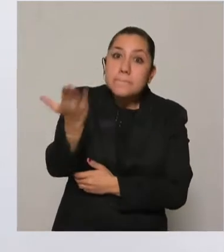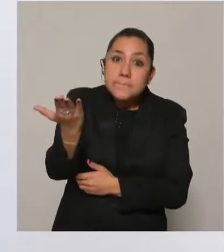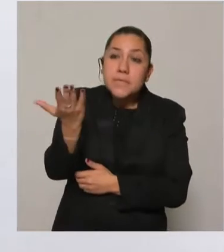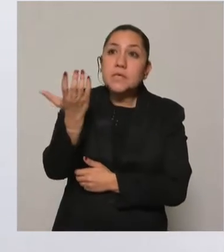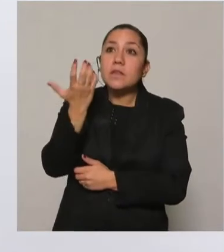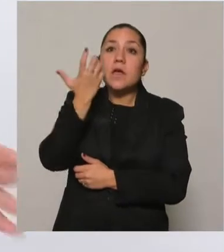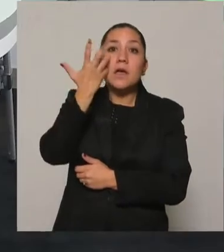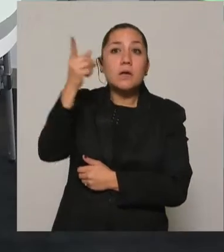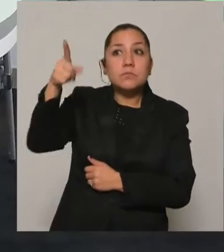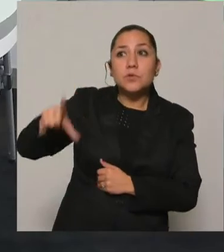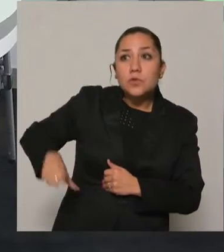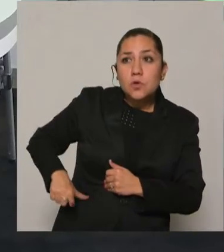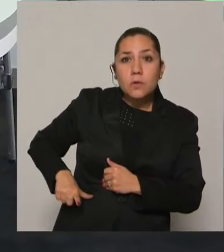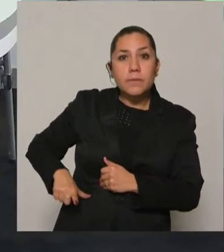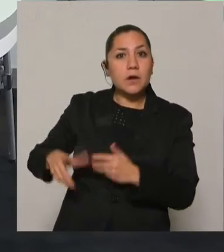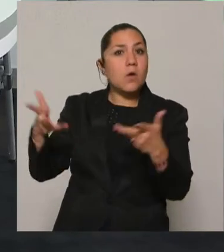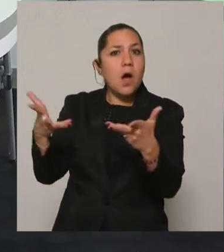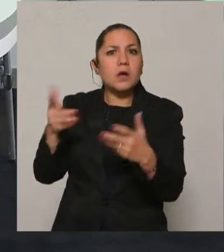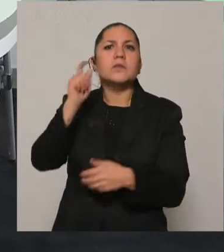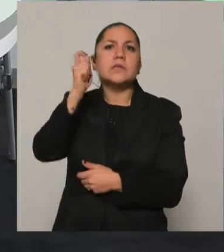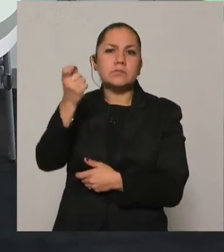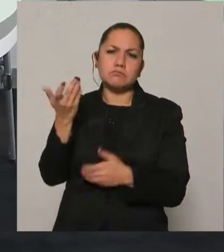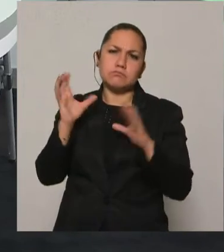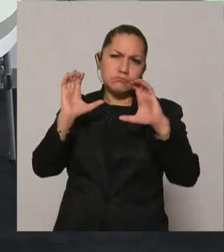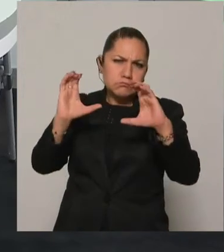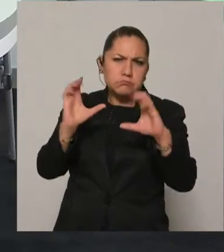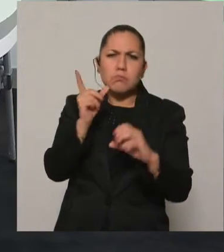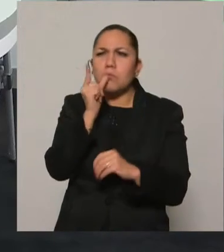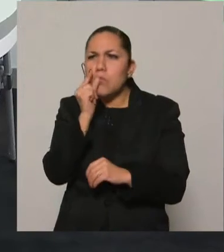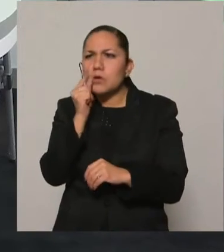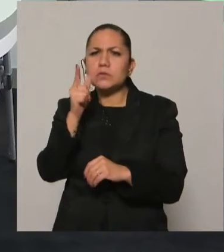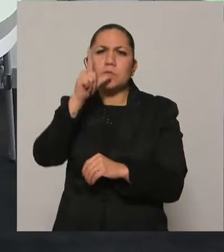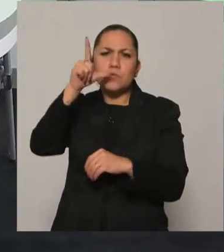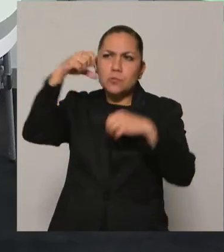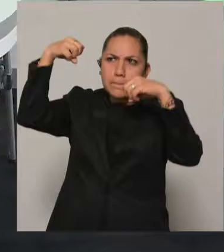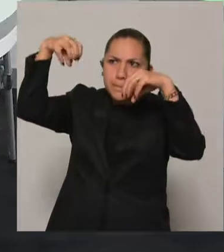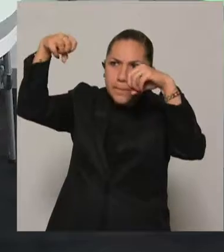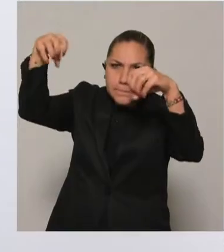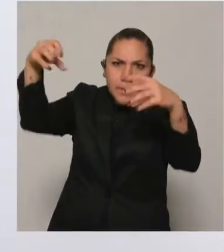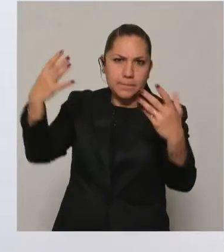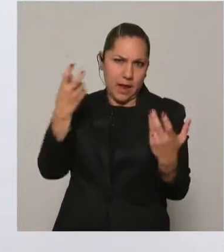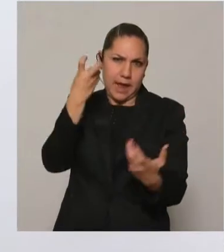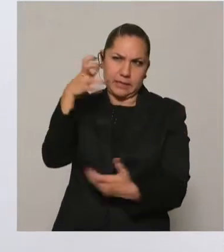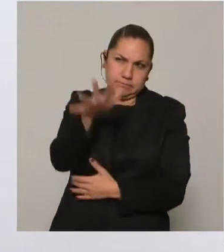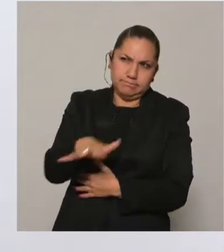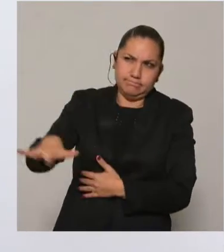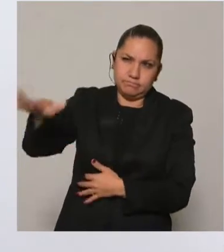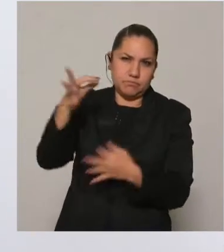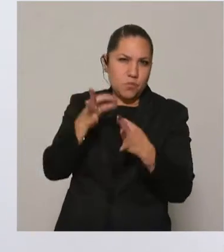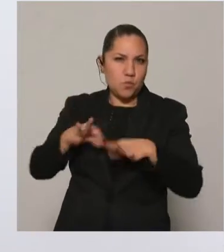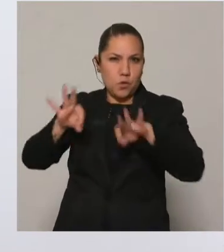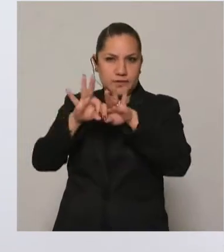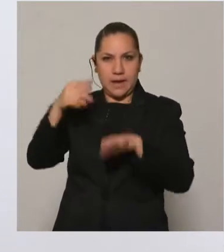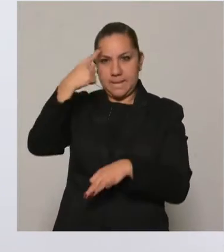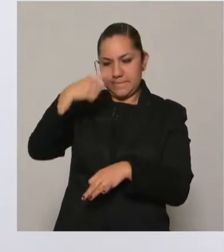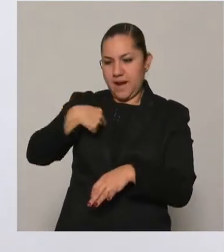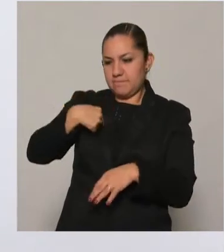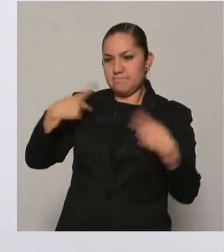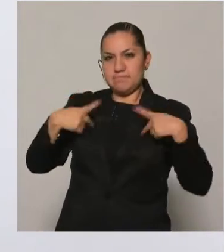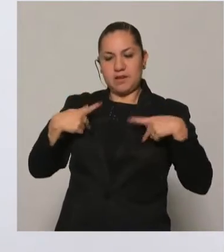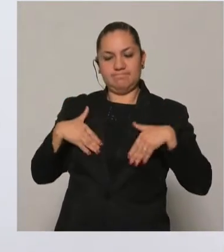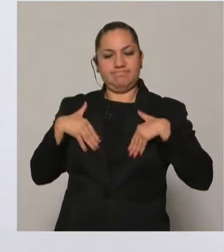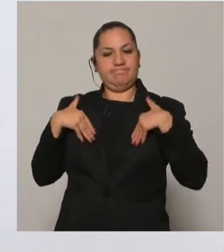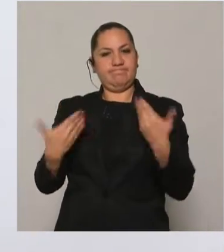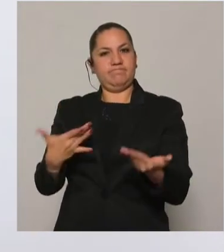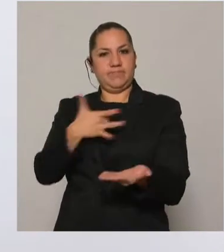los que vamos. Correcto. Pero van a estar muy seguros ahora que ya hay todos estos operativos decembrinos de parte de la Secretaría de